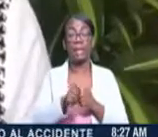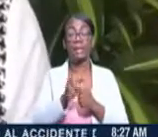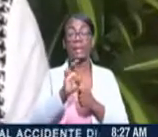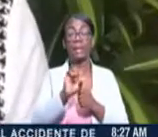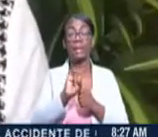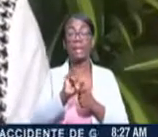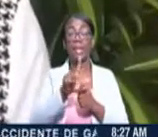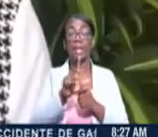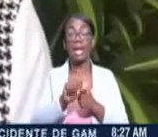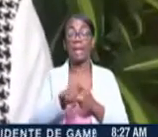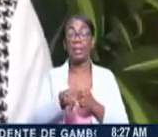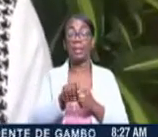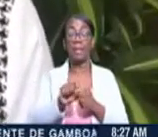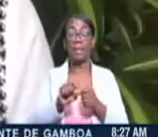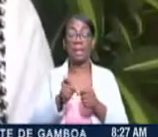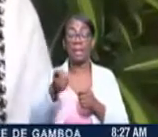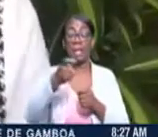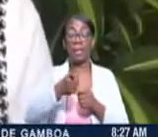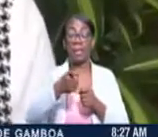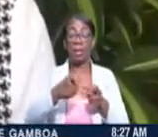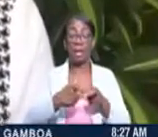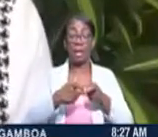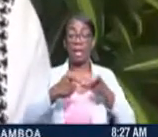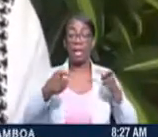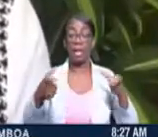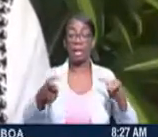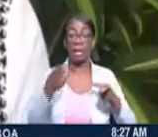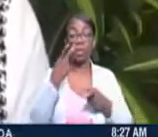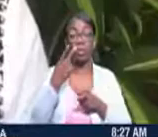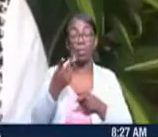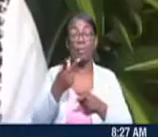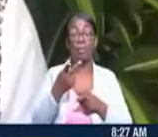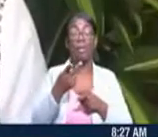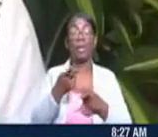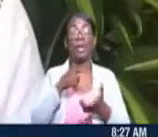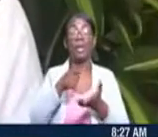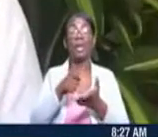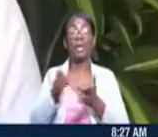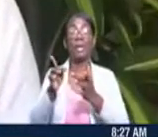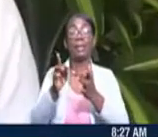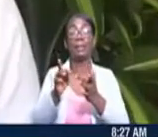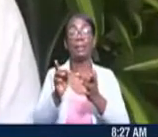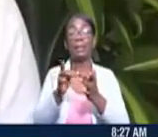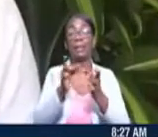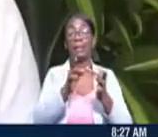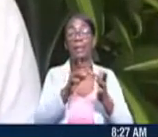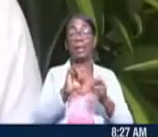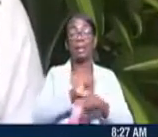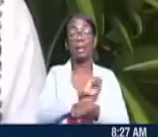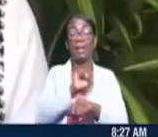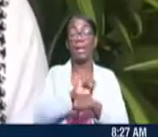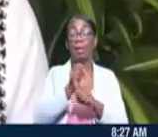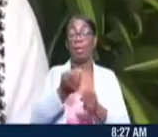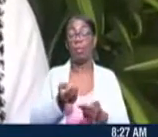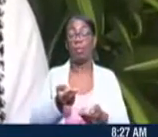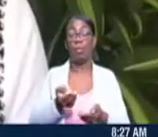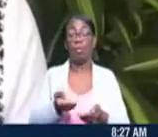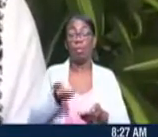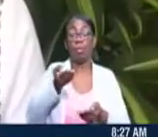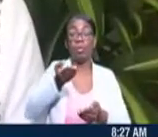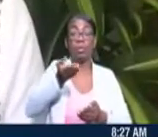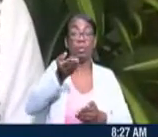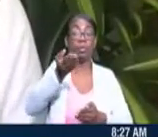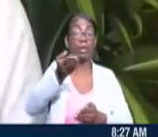También tenemos camarones gigantes, que pueden verlo en las redes sociales, que tiene un alto valor comercial para ese que le